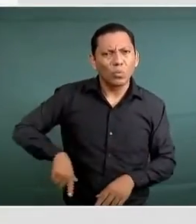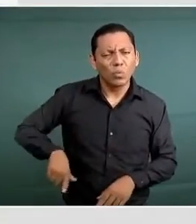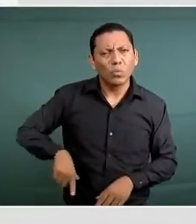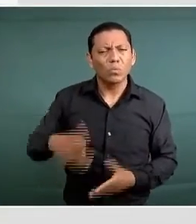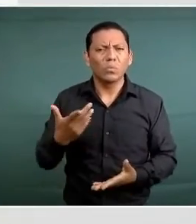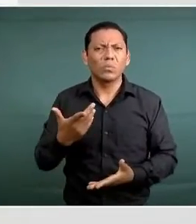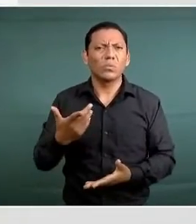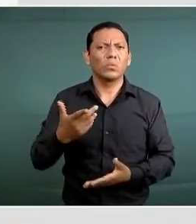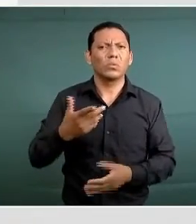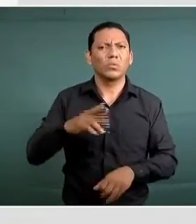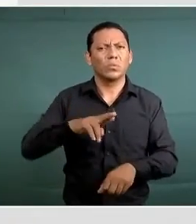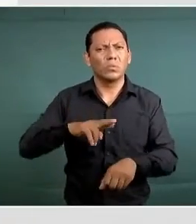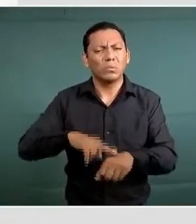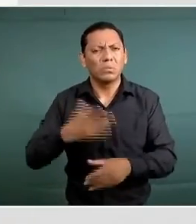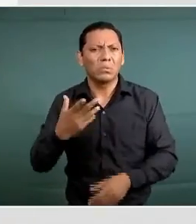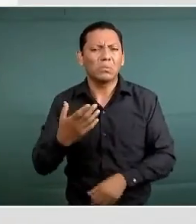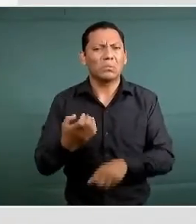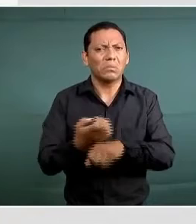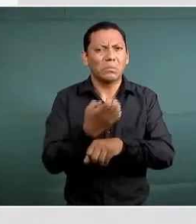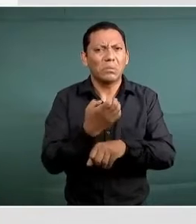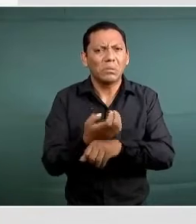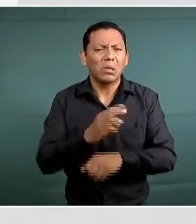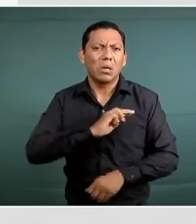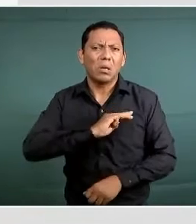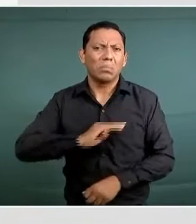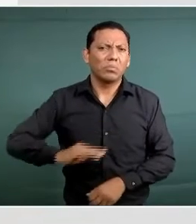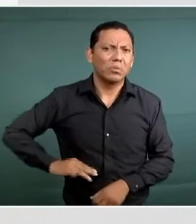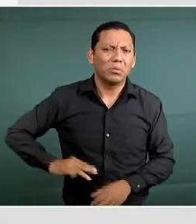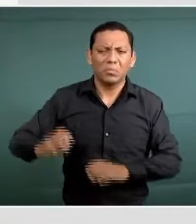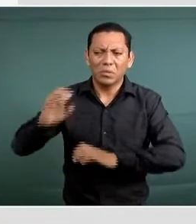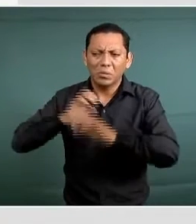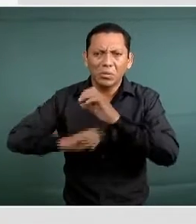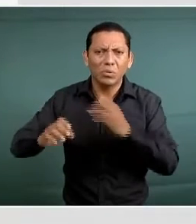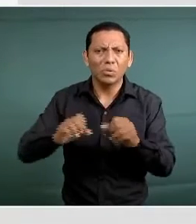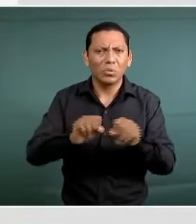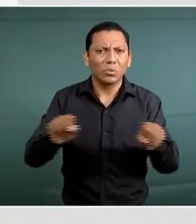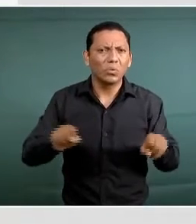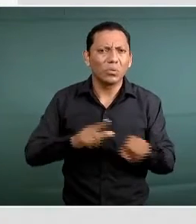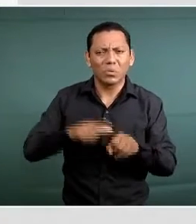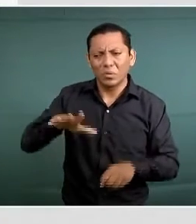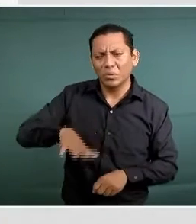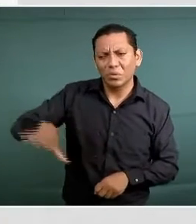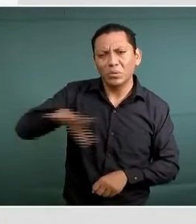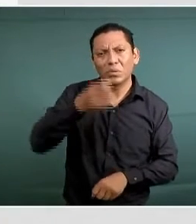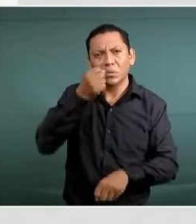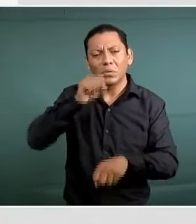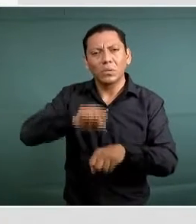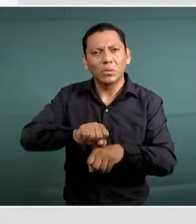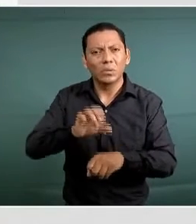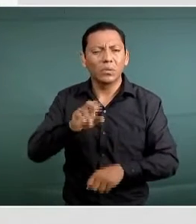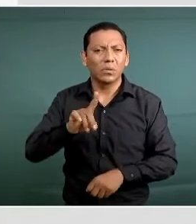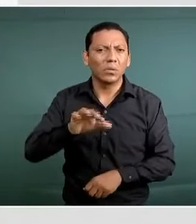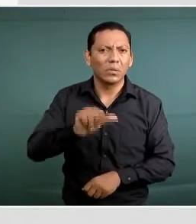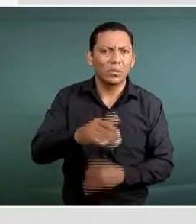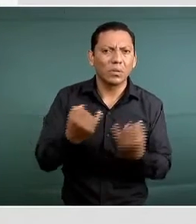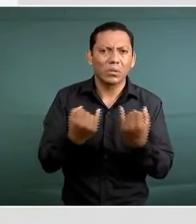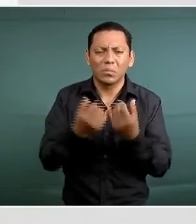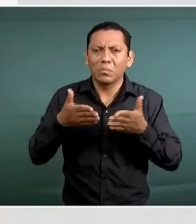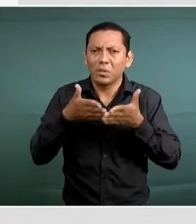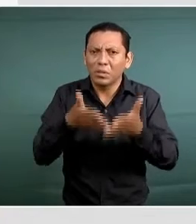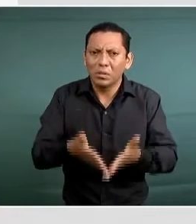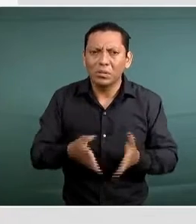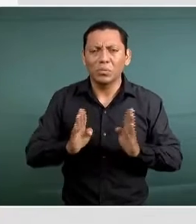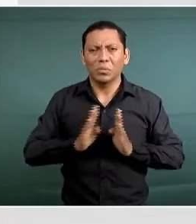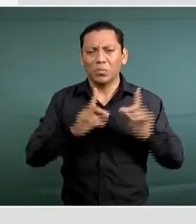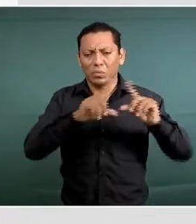municipales, los gobiernos estatales, la iniciativa privada, el sector social, por supuesto, la Secretaría de la Defensa Nacional, la Secretaría de Marina, la